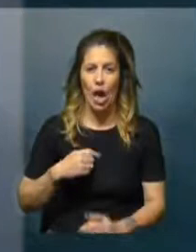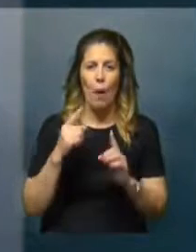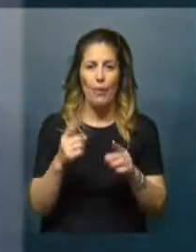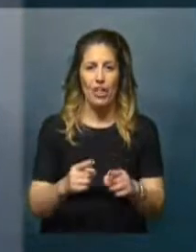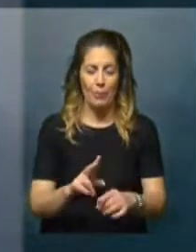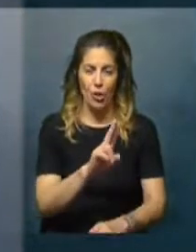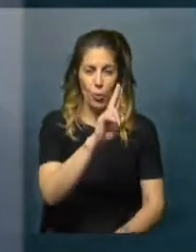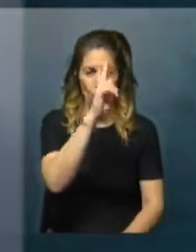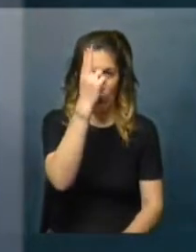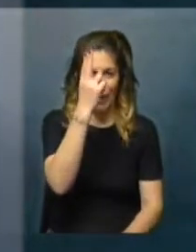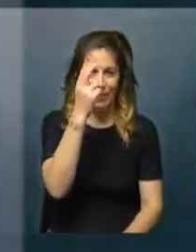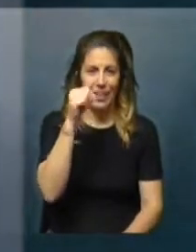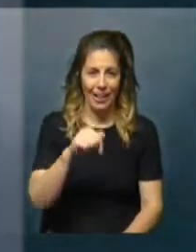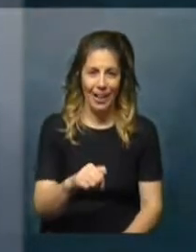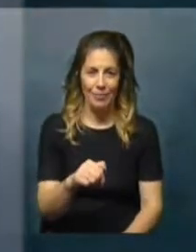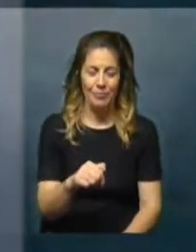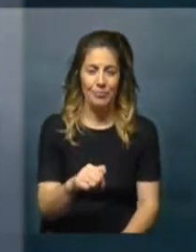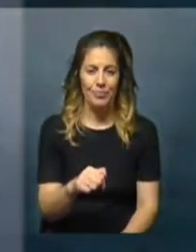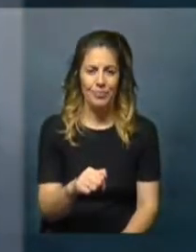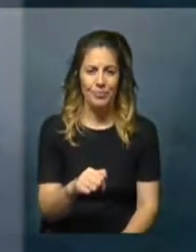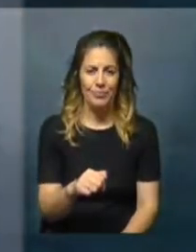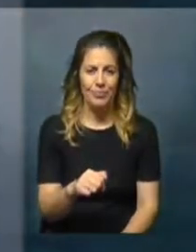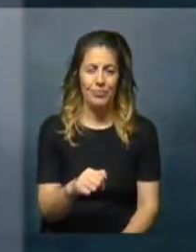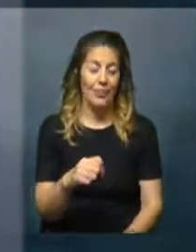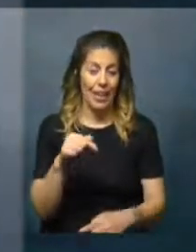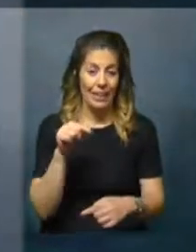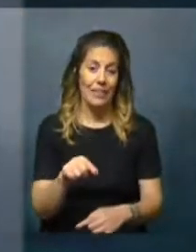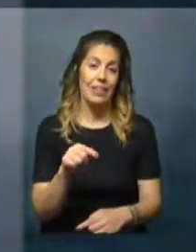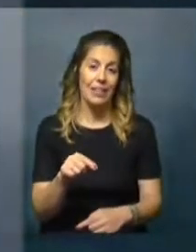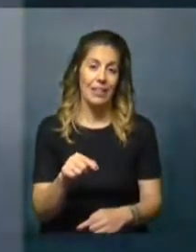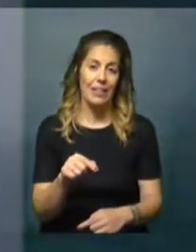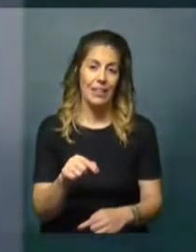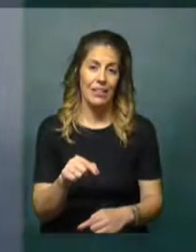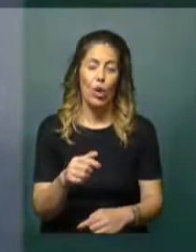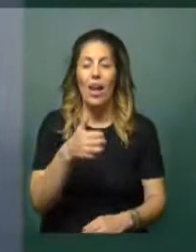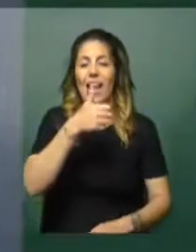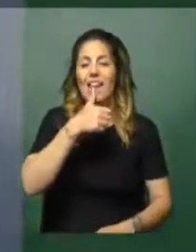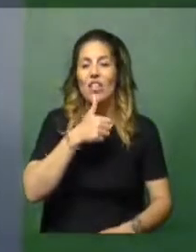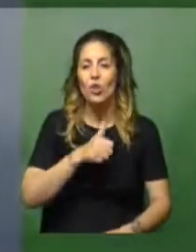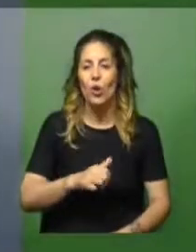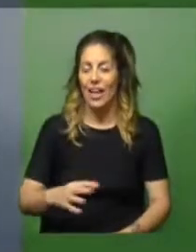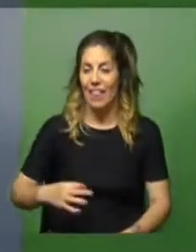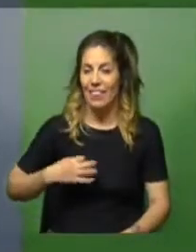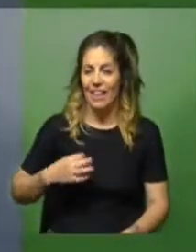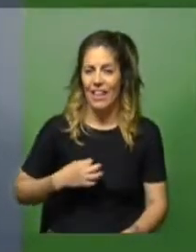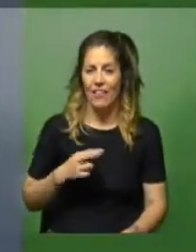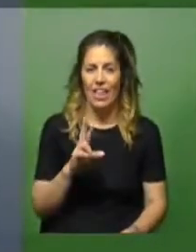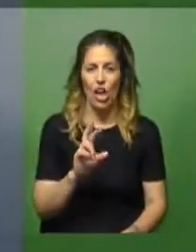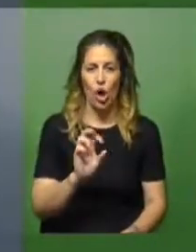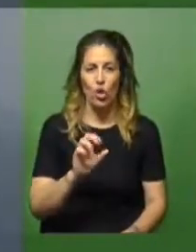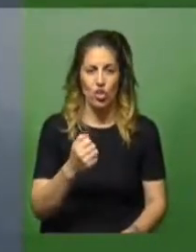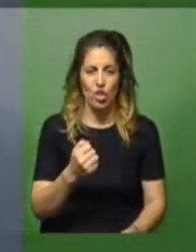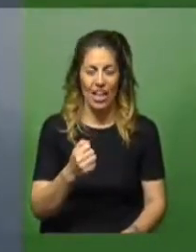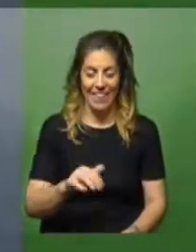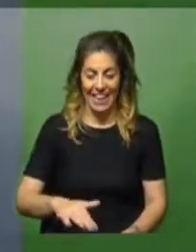pata uruguaya este y bueno nada Esta es toda la historia de la vida de Rosa lexemburgo desde